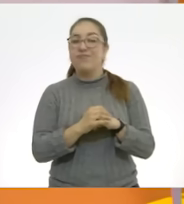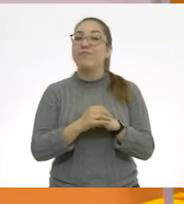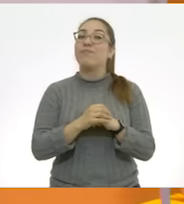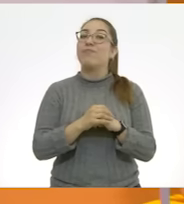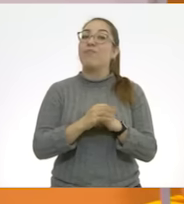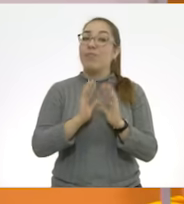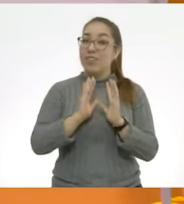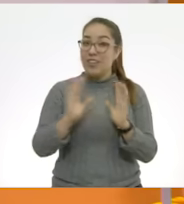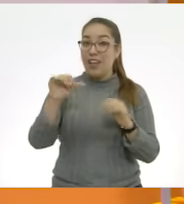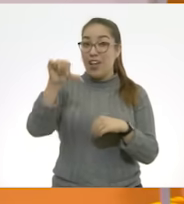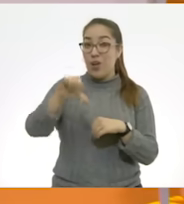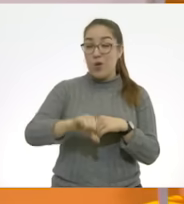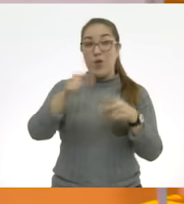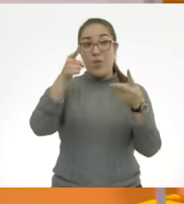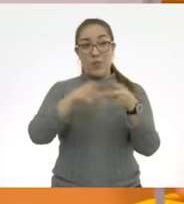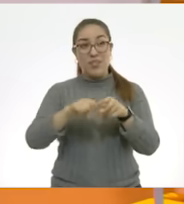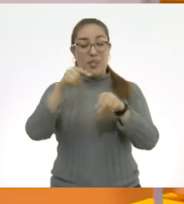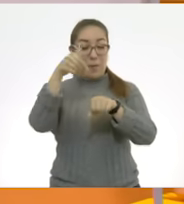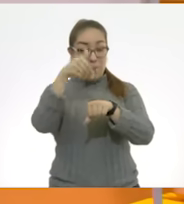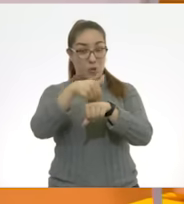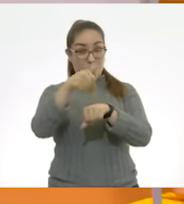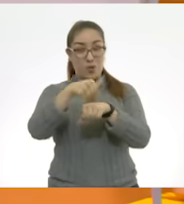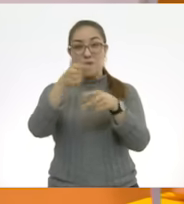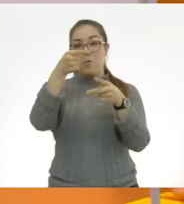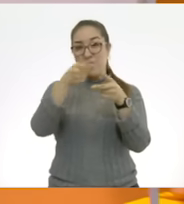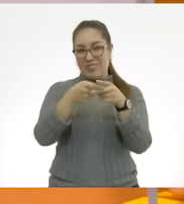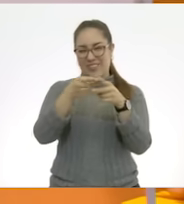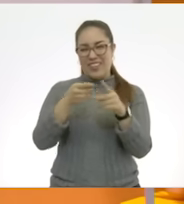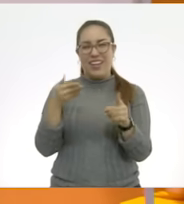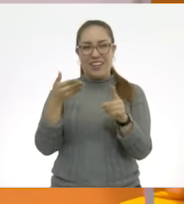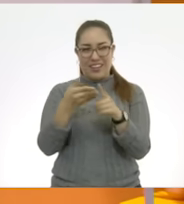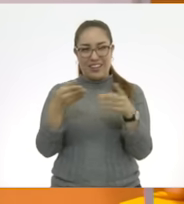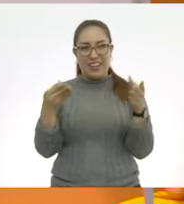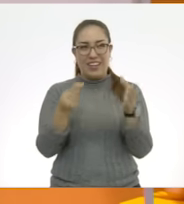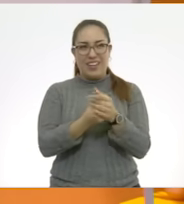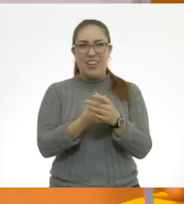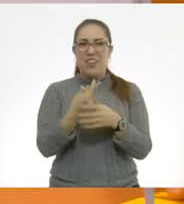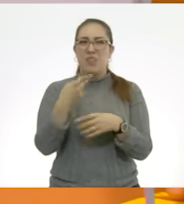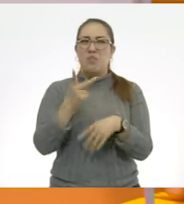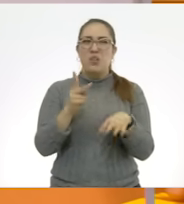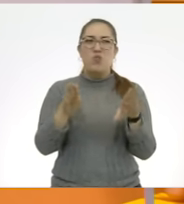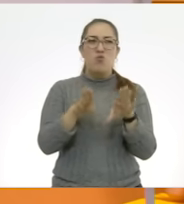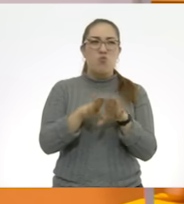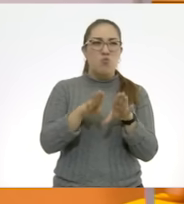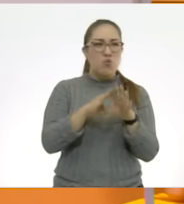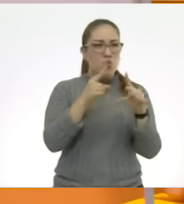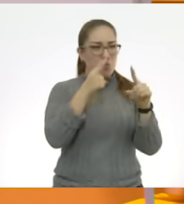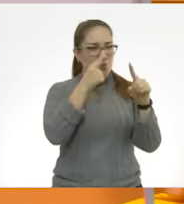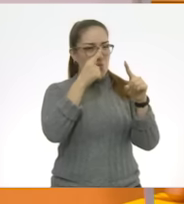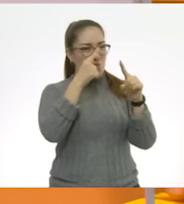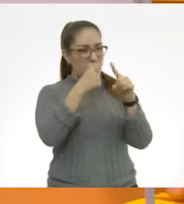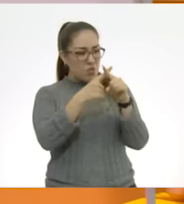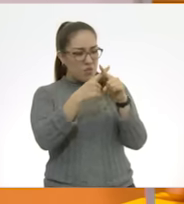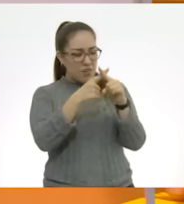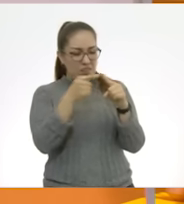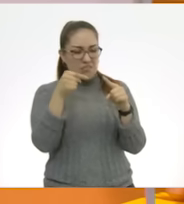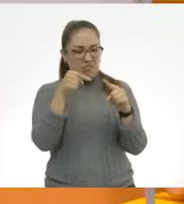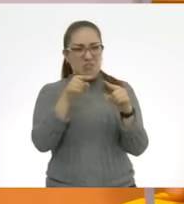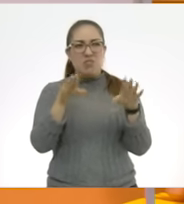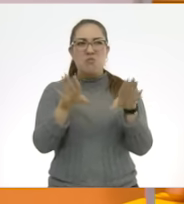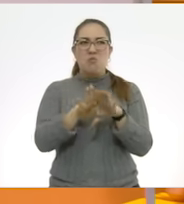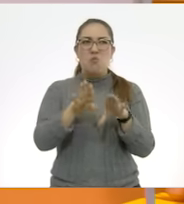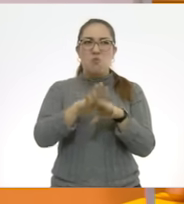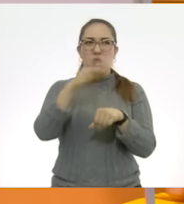vamos a armar números. Empecemos con matemáticas nuevamente. Pero ¿cómo que armar multiplicaciones? Como se llama nuestro programa.